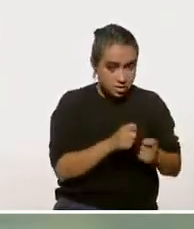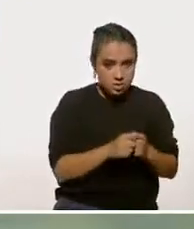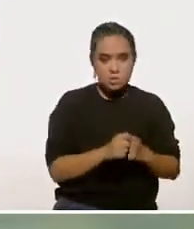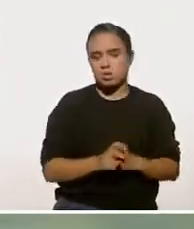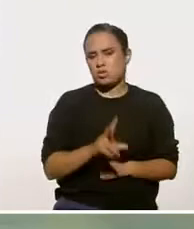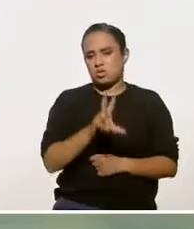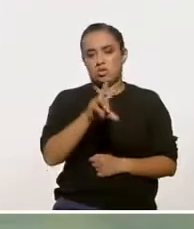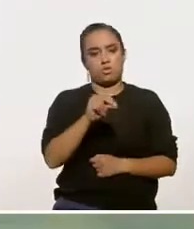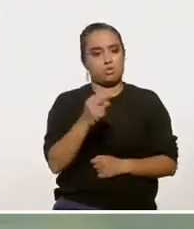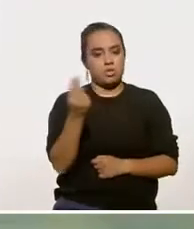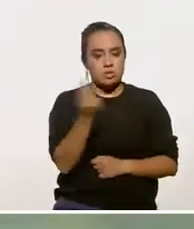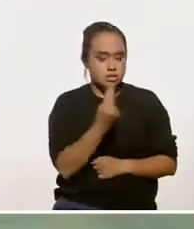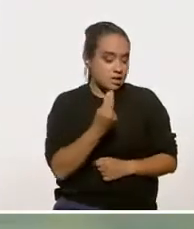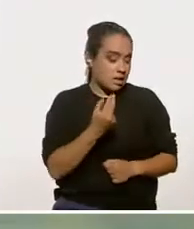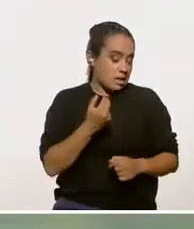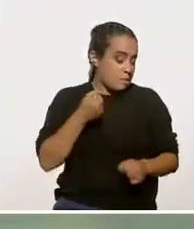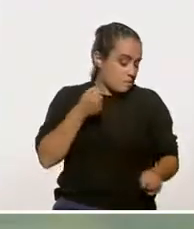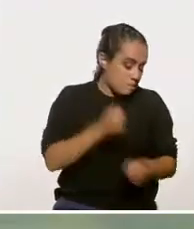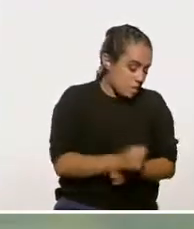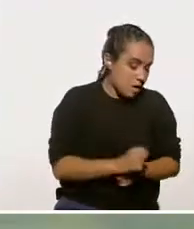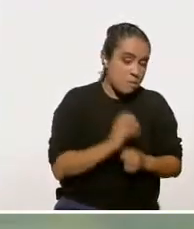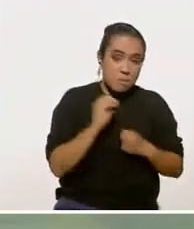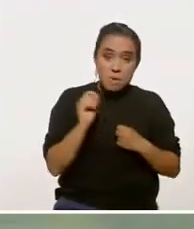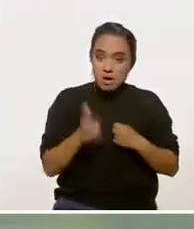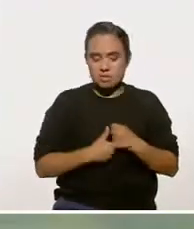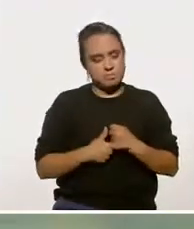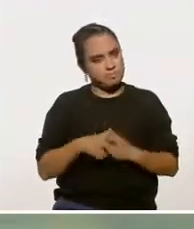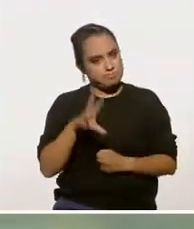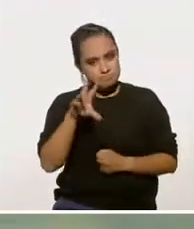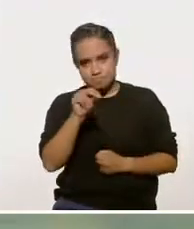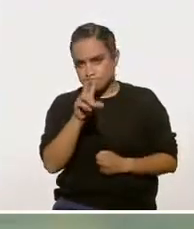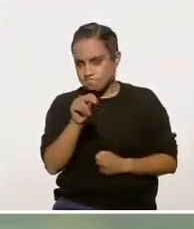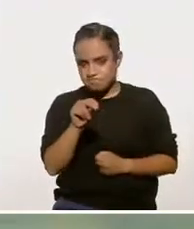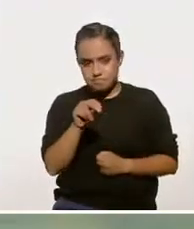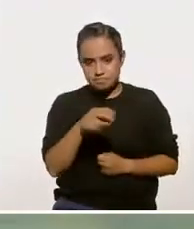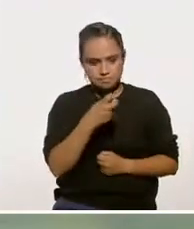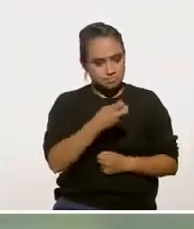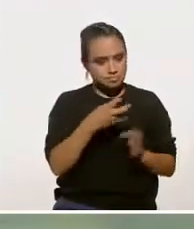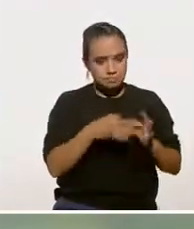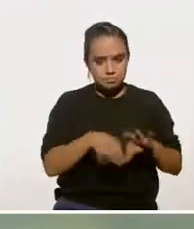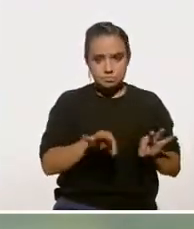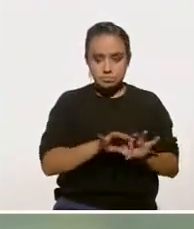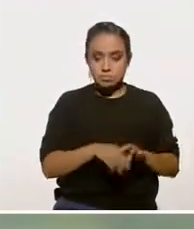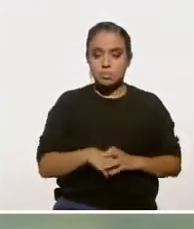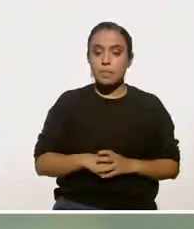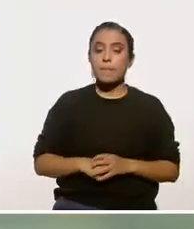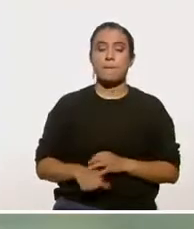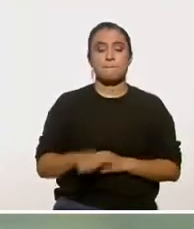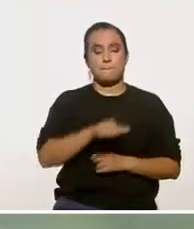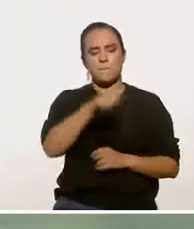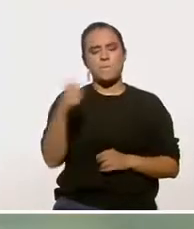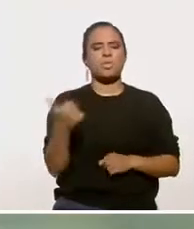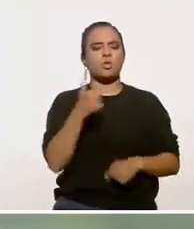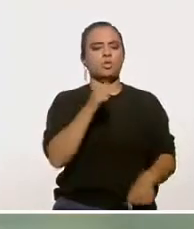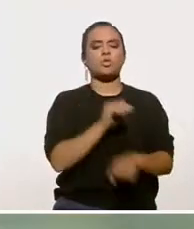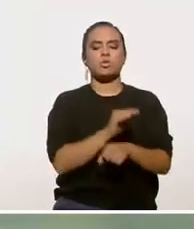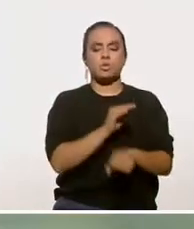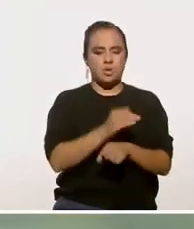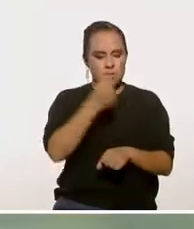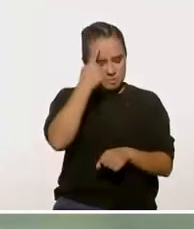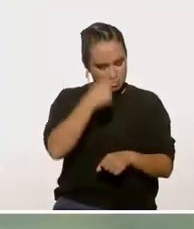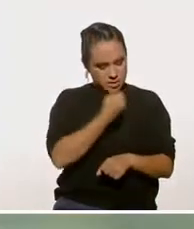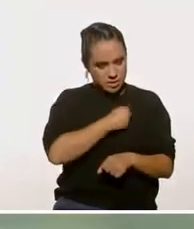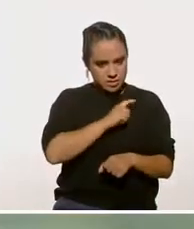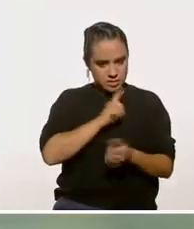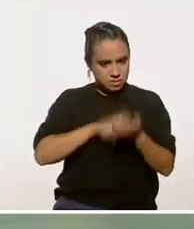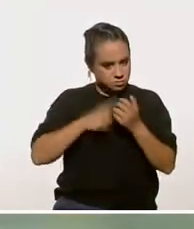por qué usar la violencia bajo ninguna circunstancia. Eso es fundamental. Otra cosa que beneficia muchísimo la salud